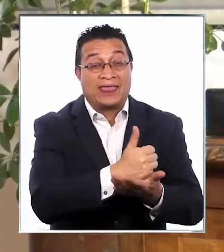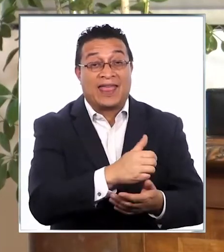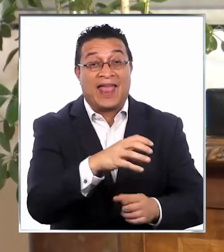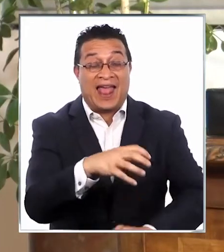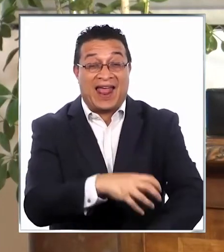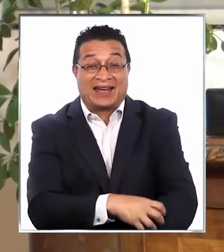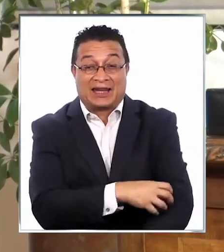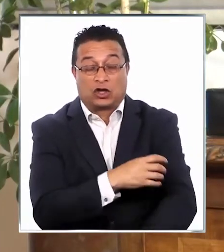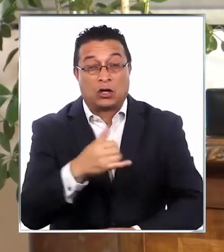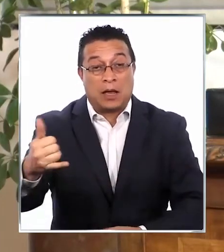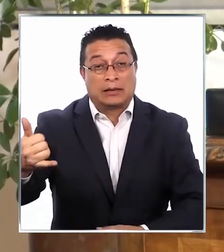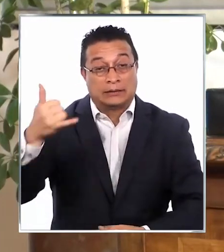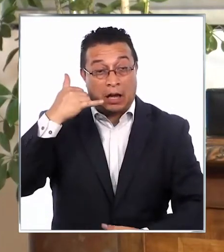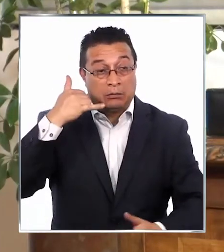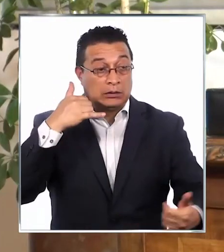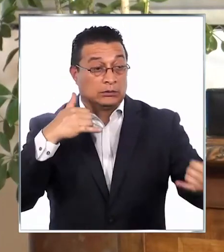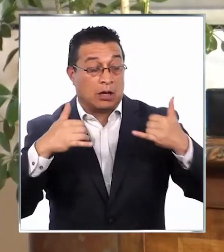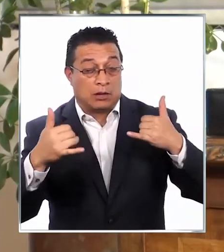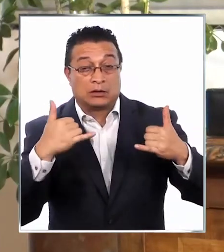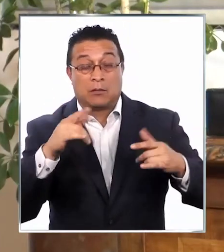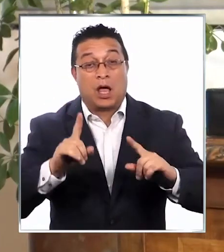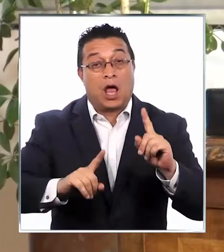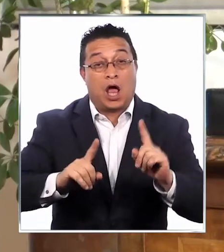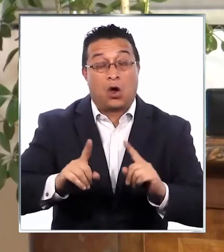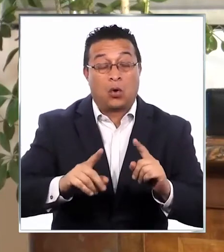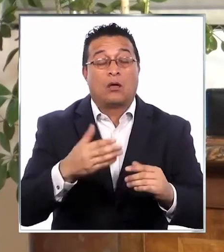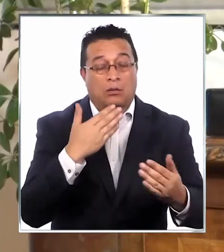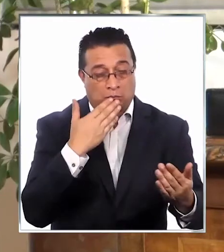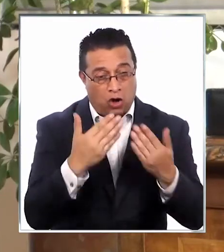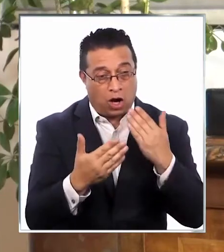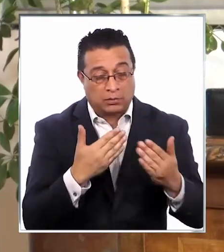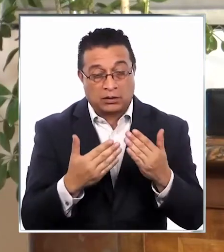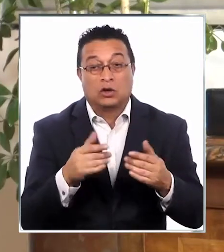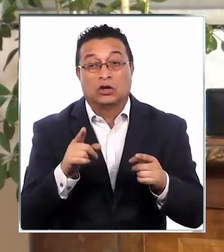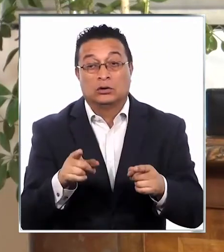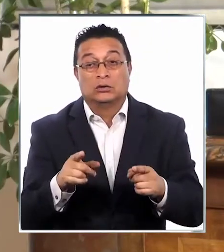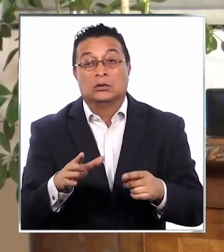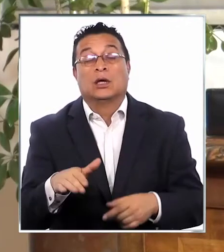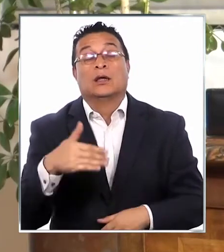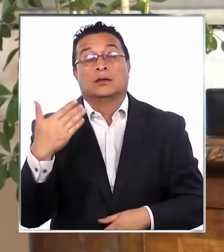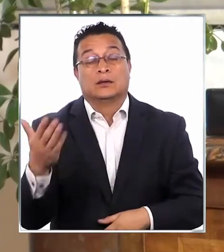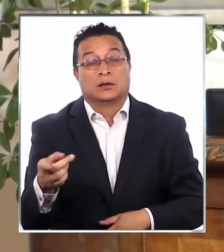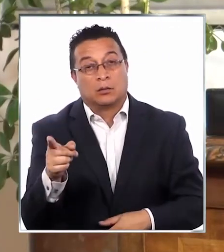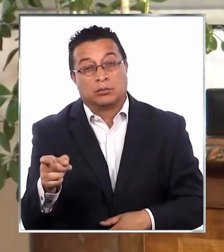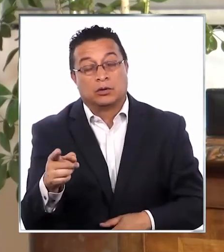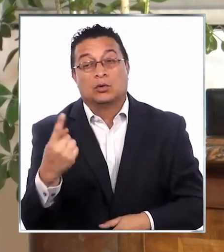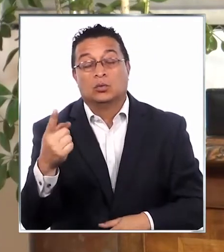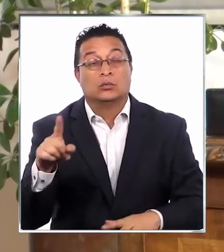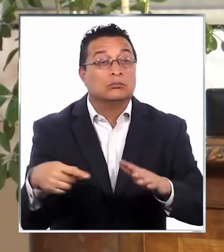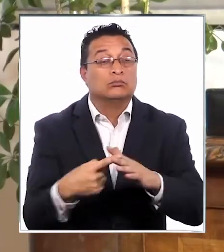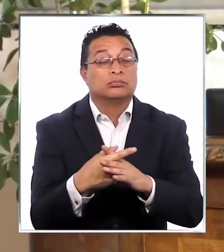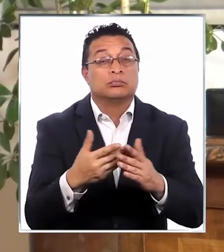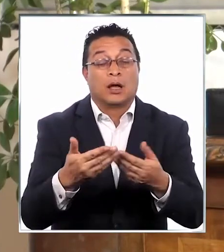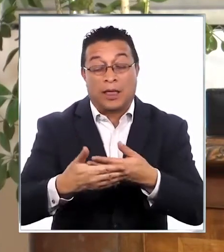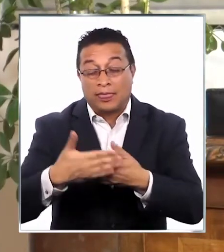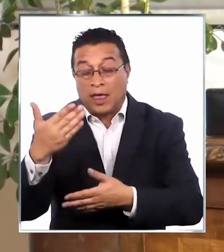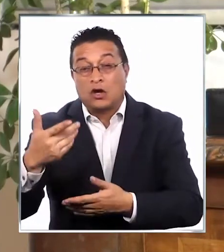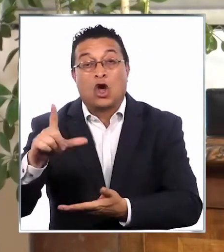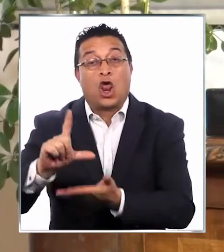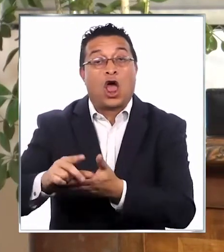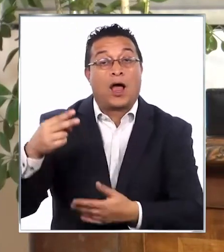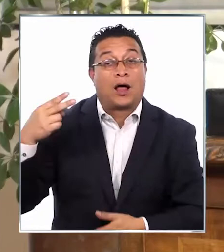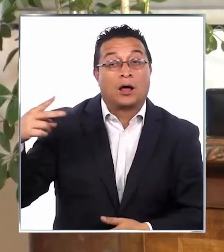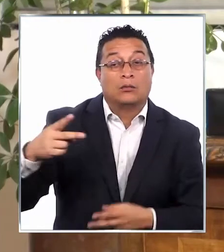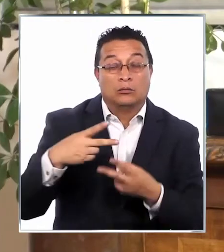regiones me llaman y, digamos, conversamos, y después, pucha, sale una entrevista en un diario